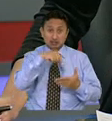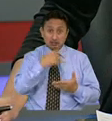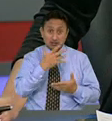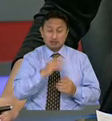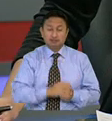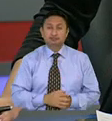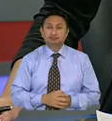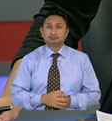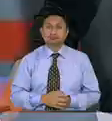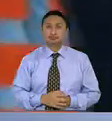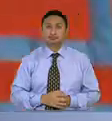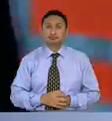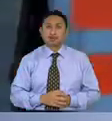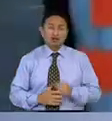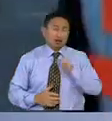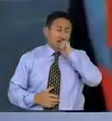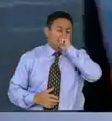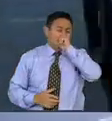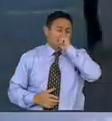declarados.